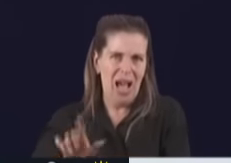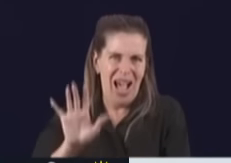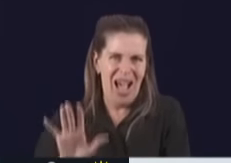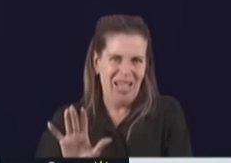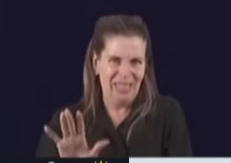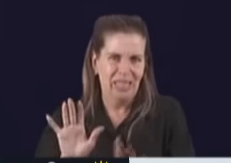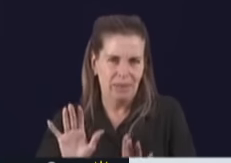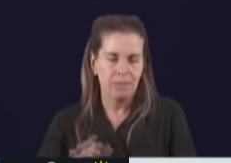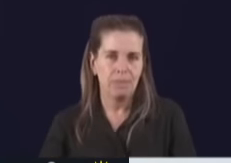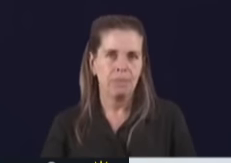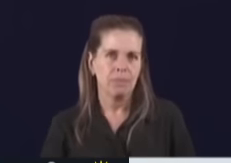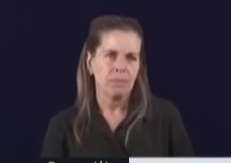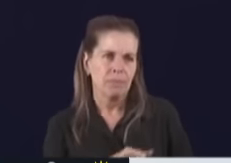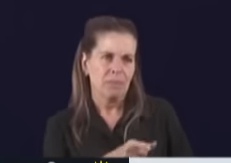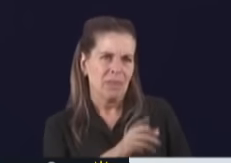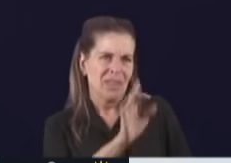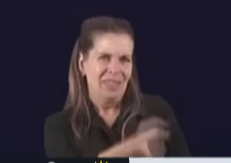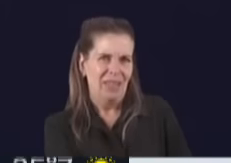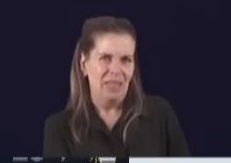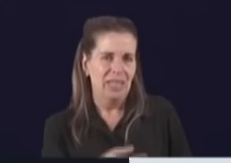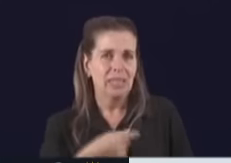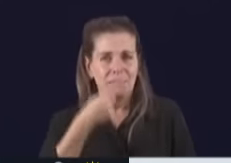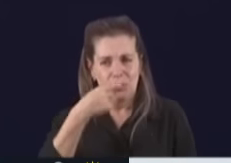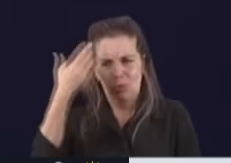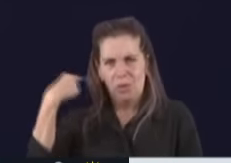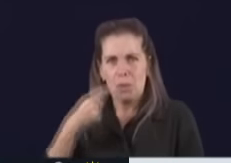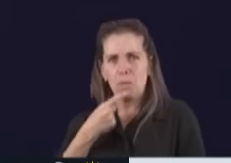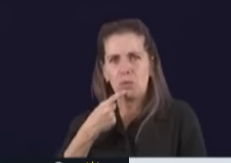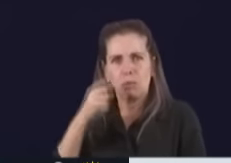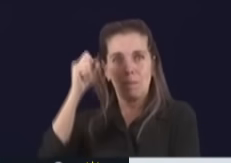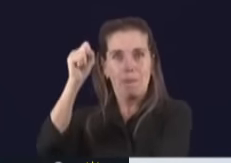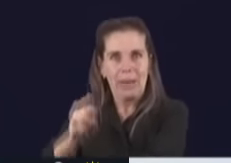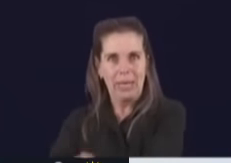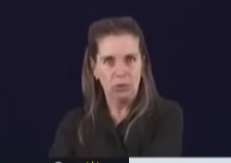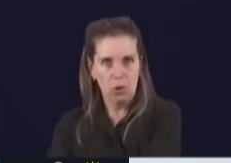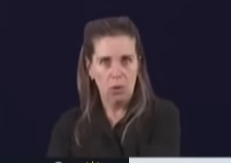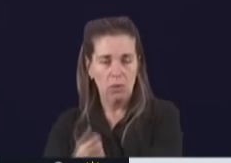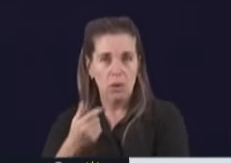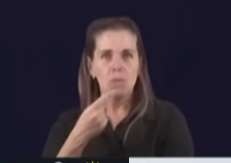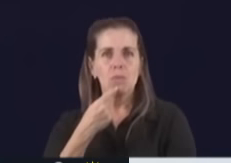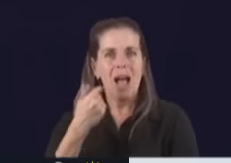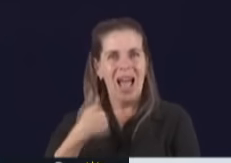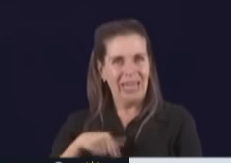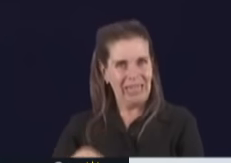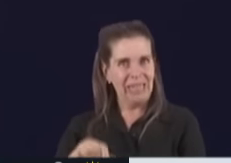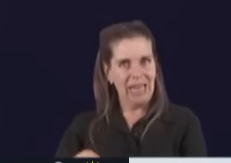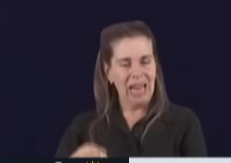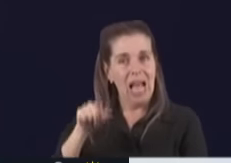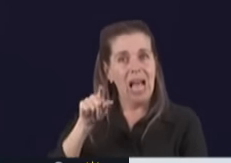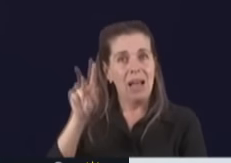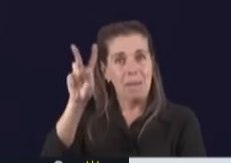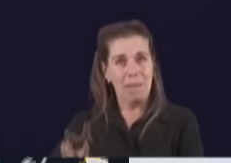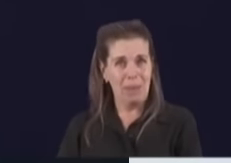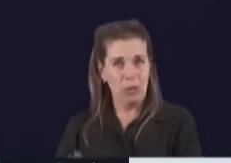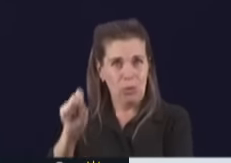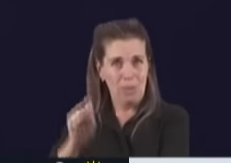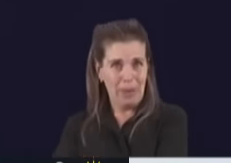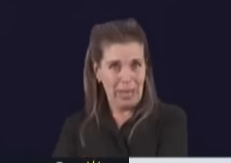habrán notado que desde el episodio de Nahuel Gallo hemos sido muy cuidadosos en las declaraciones y en las descripciones de los